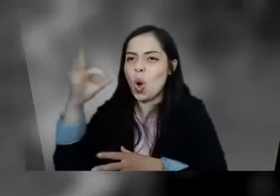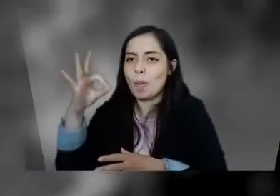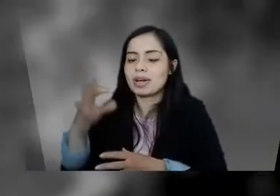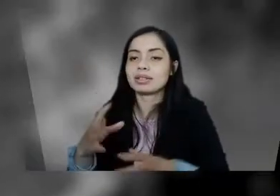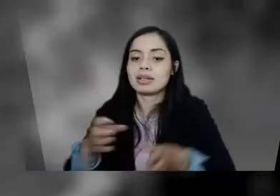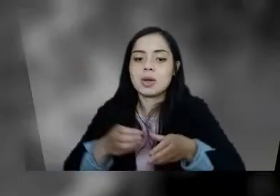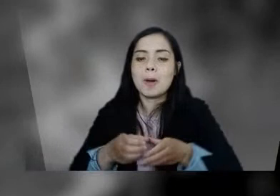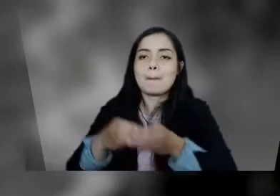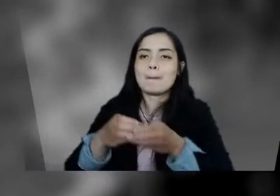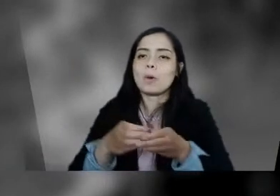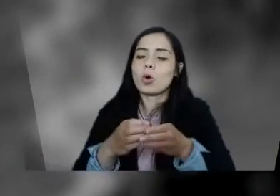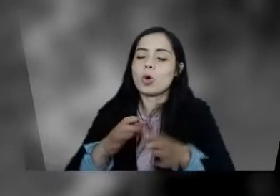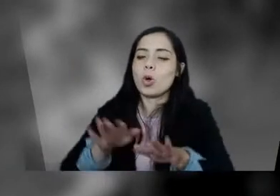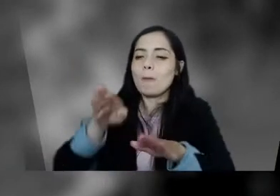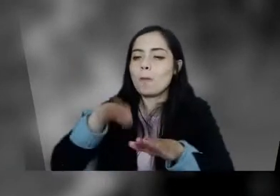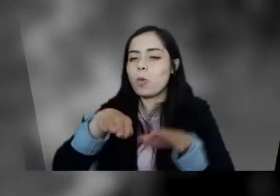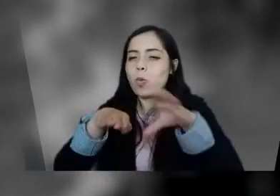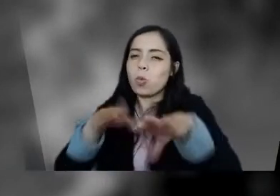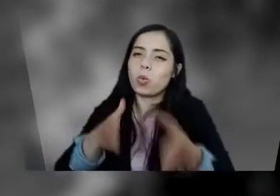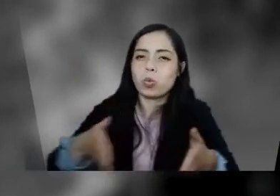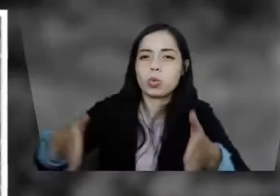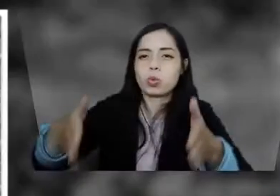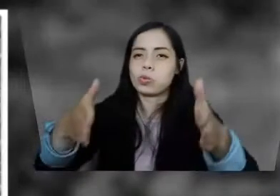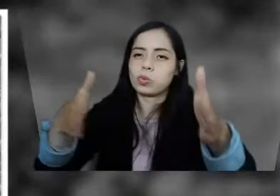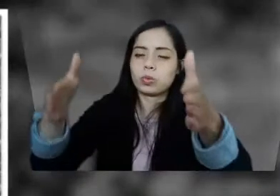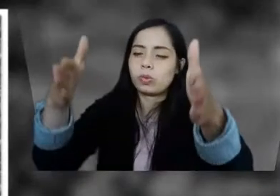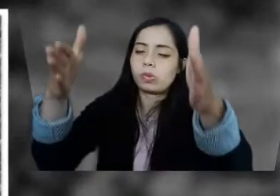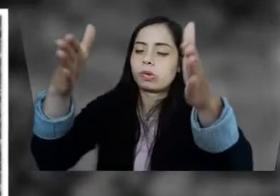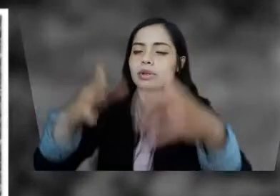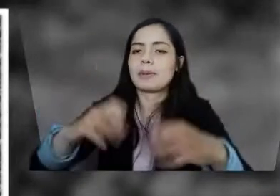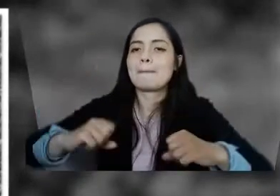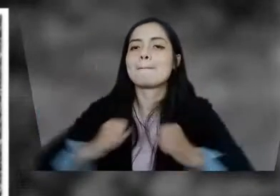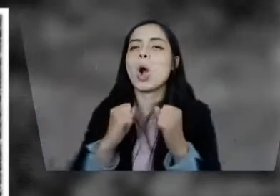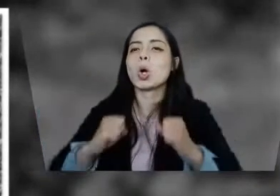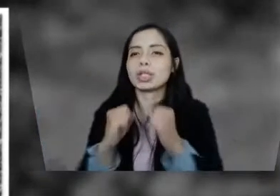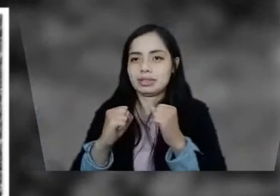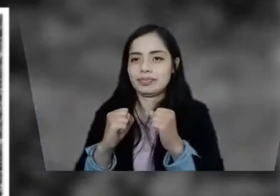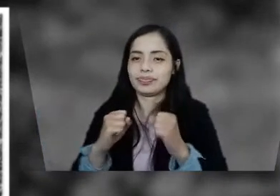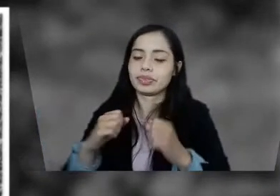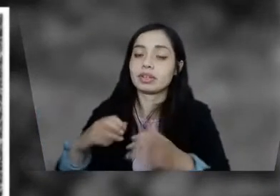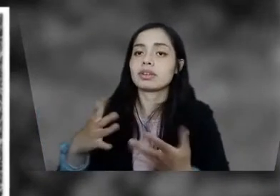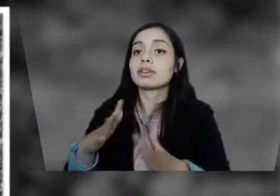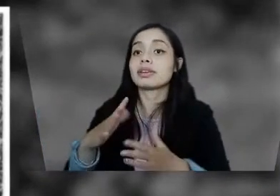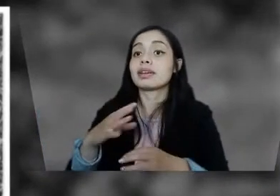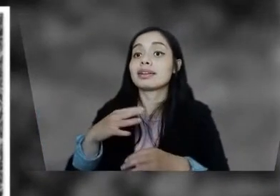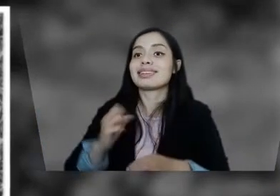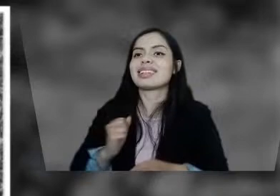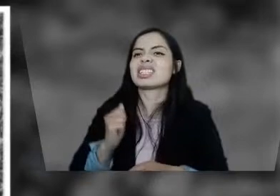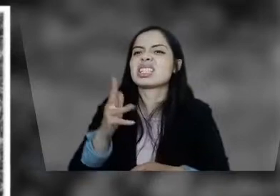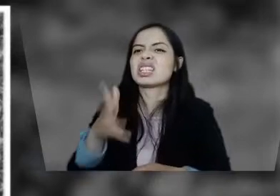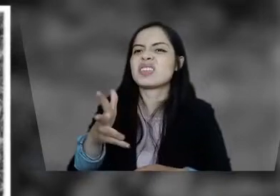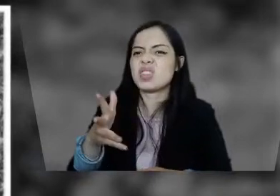Chapman escribió que la parte baja del camino había partes que estaban con bosque muy denso. Hoy claramente no vemos eso.